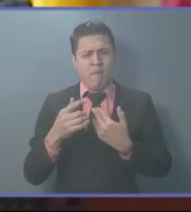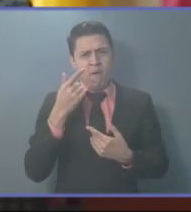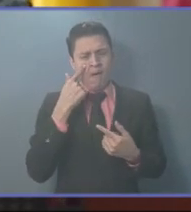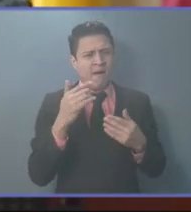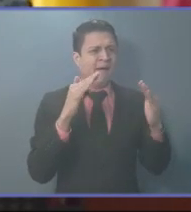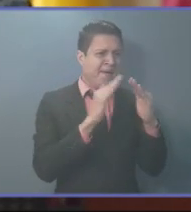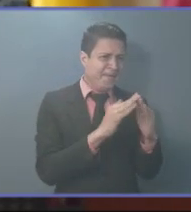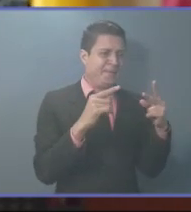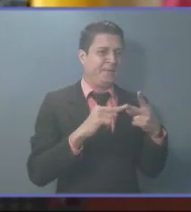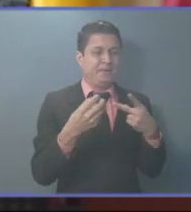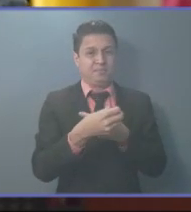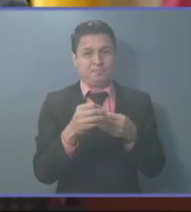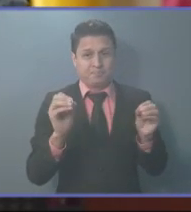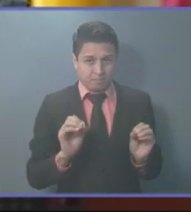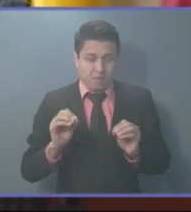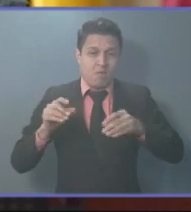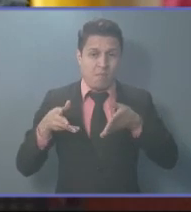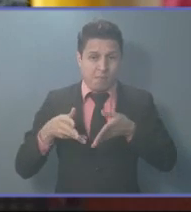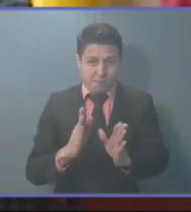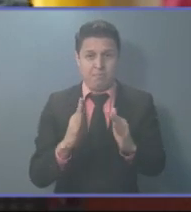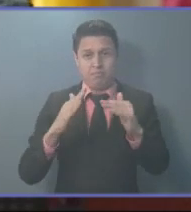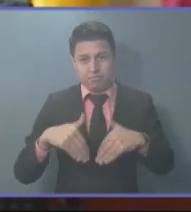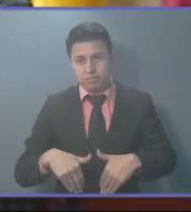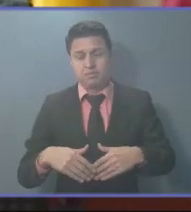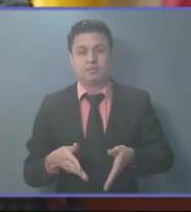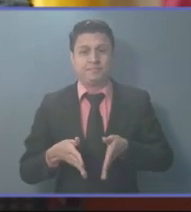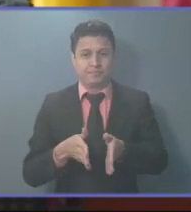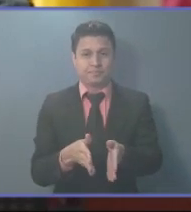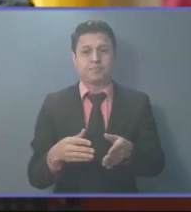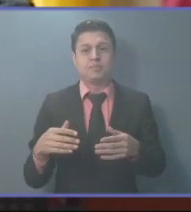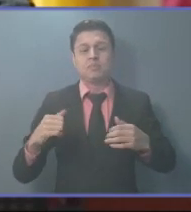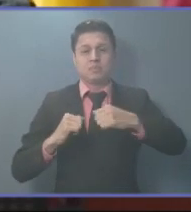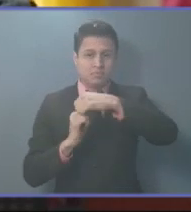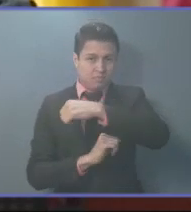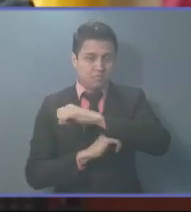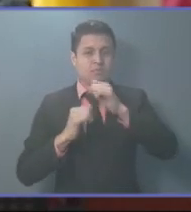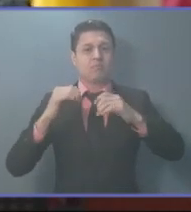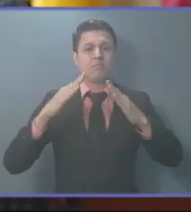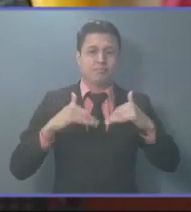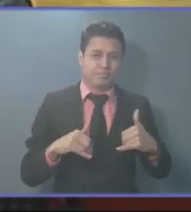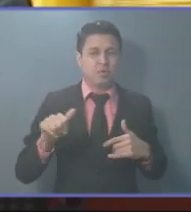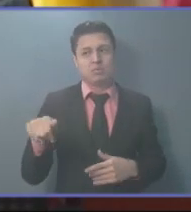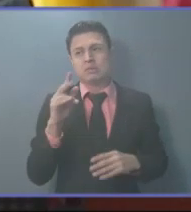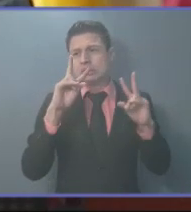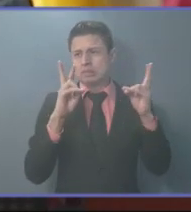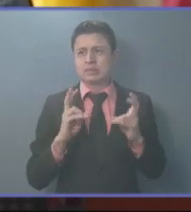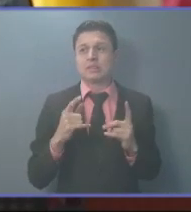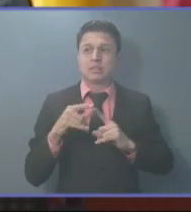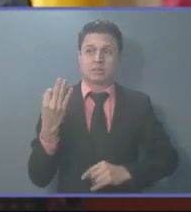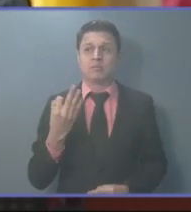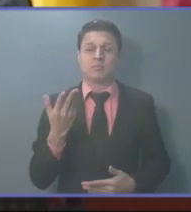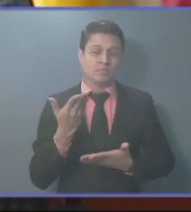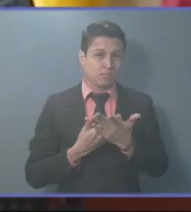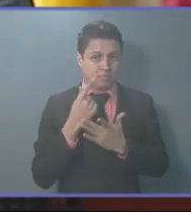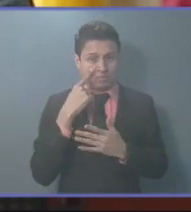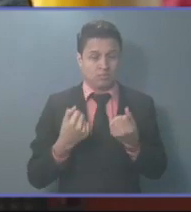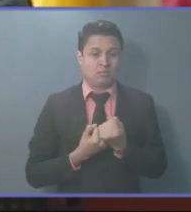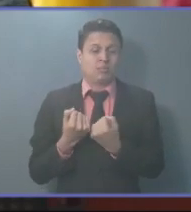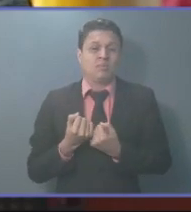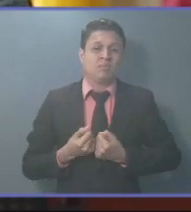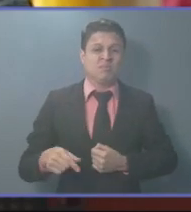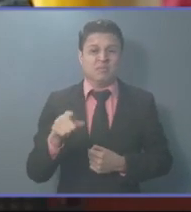escuelas carreteras calles puentes y otros que requerirán para su rehabilitación